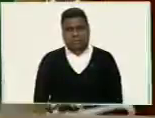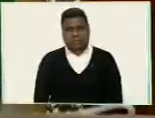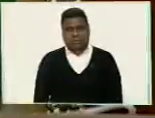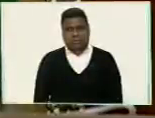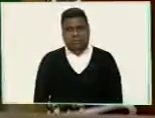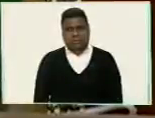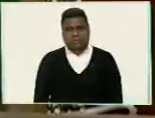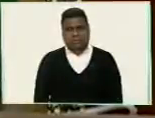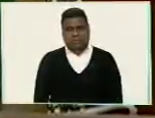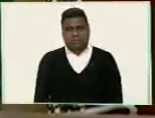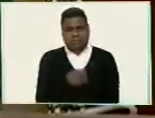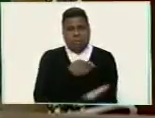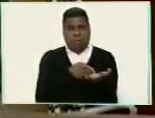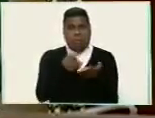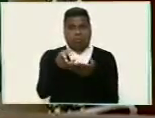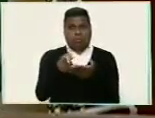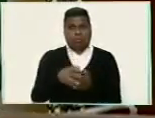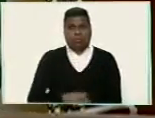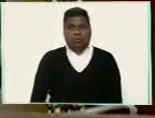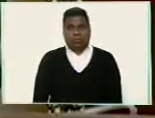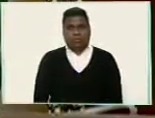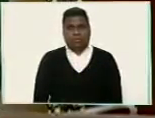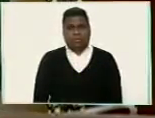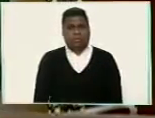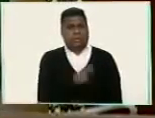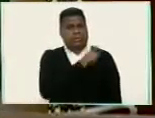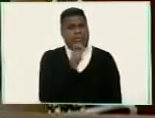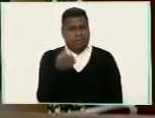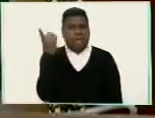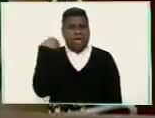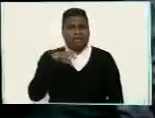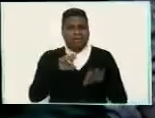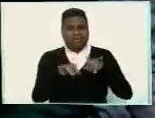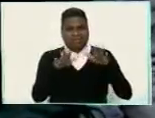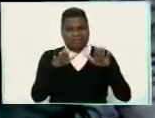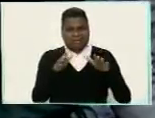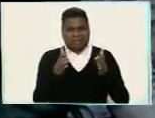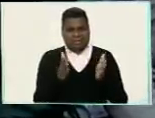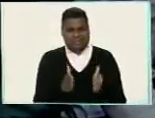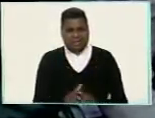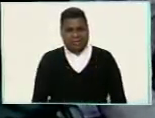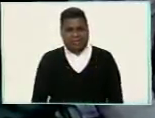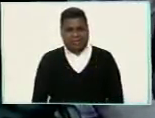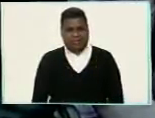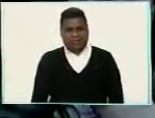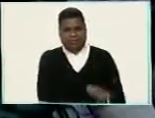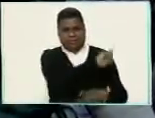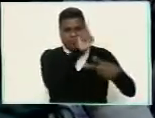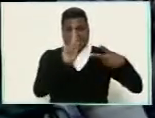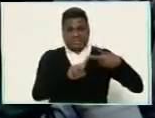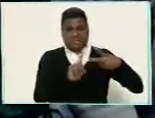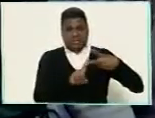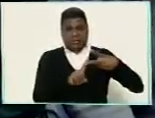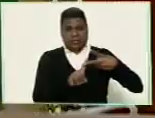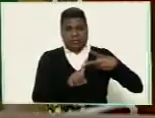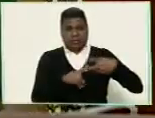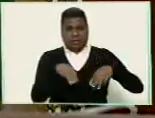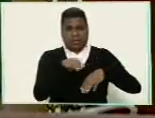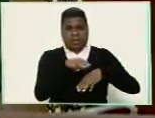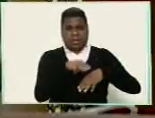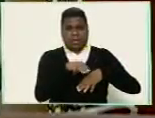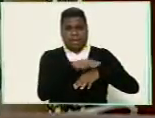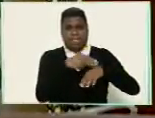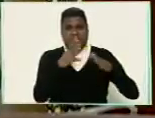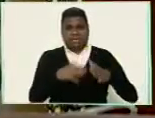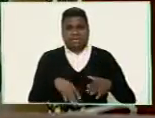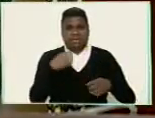Nos hace honor quien fue secretario de la Asamblea Nacional. La ministra del Poder Popular para Obras Públicas, Marlene